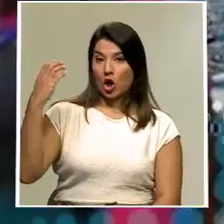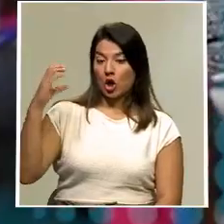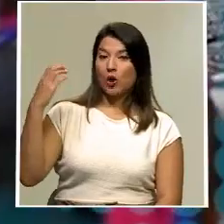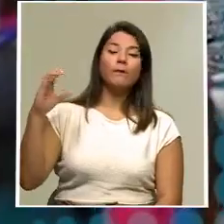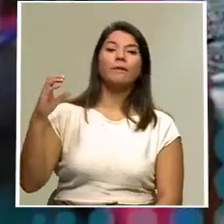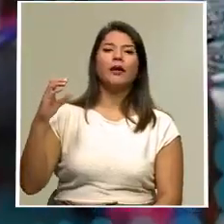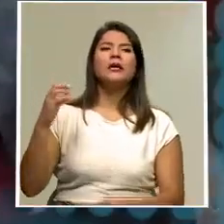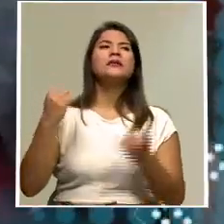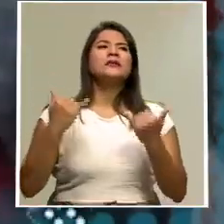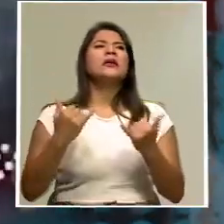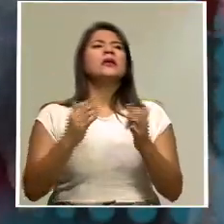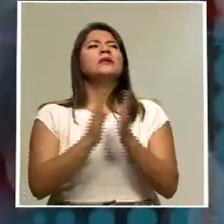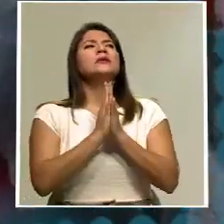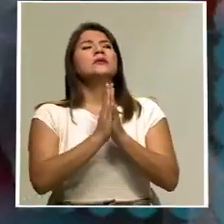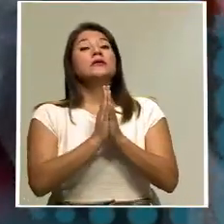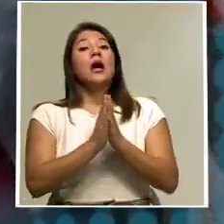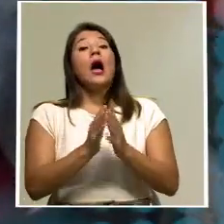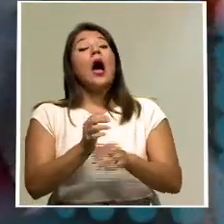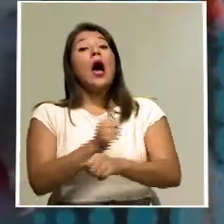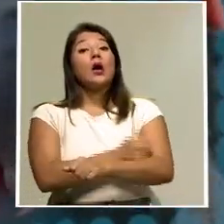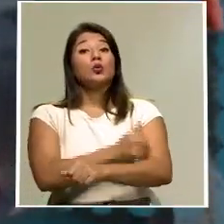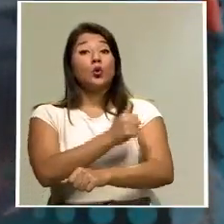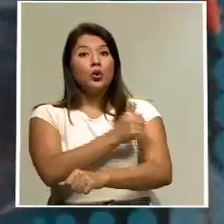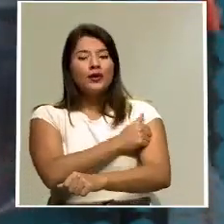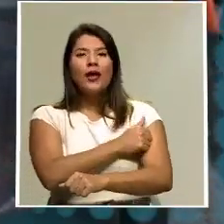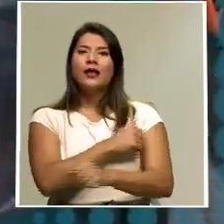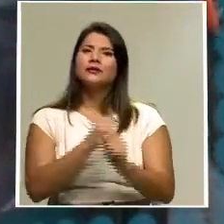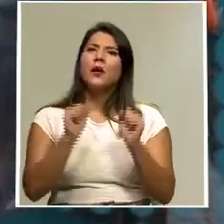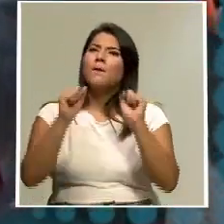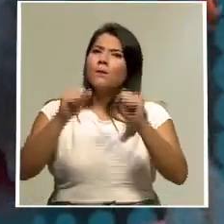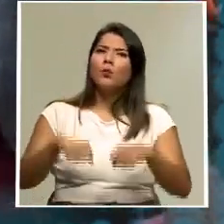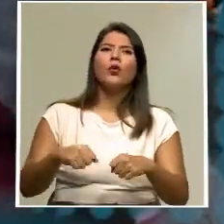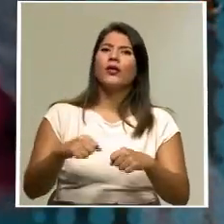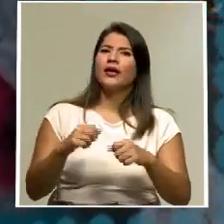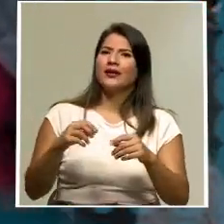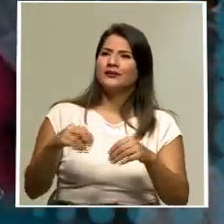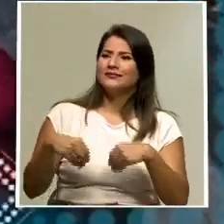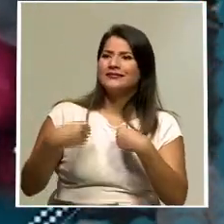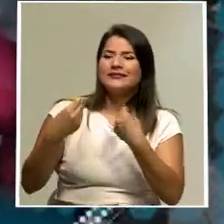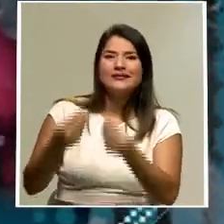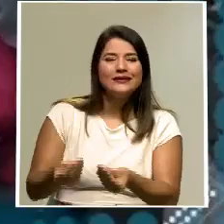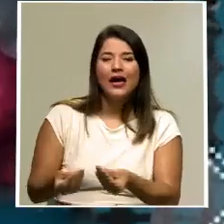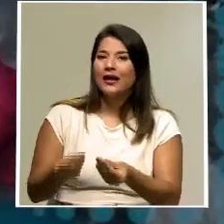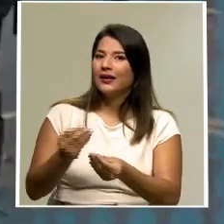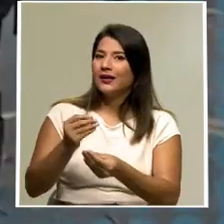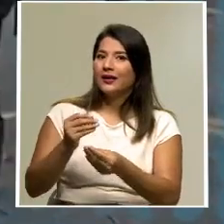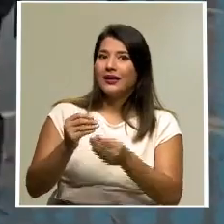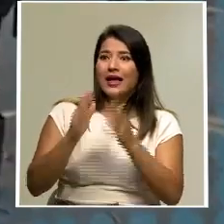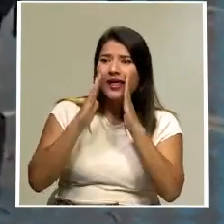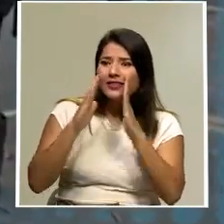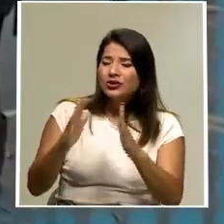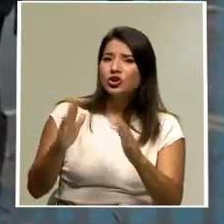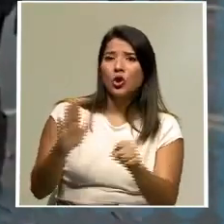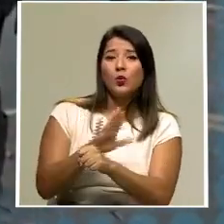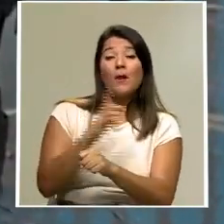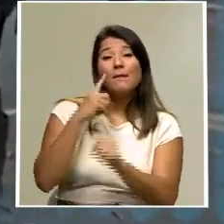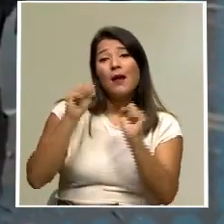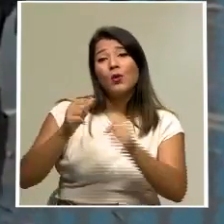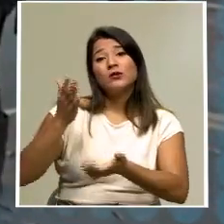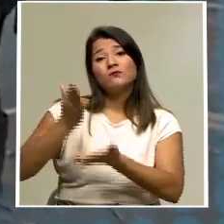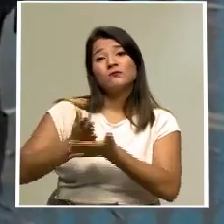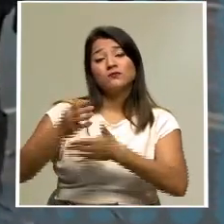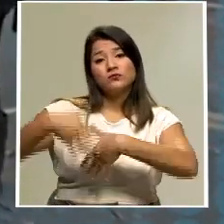subió el tono y pidió a las autoridades desplegar la máxima capacidad operacional para levantar los bloqueos